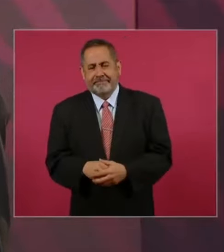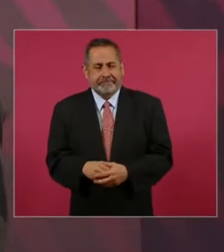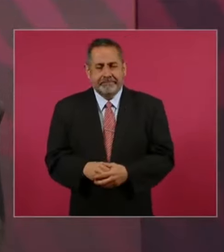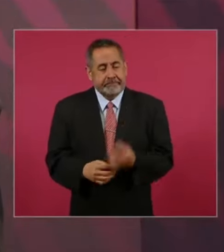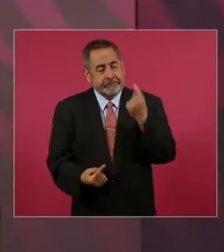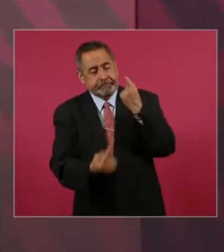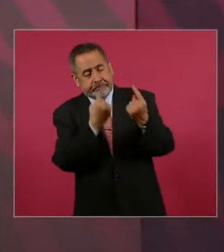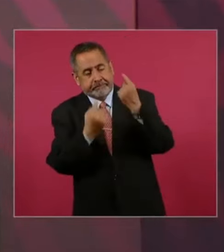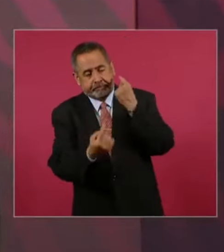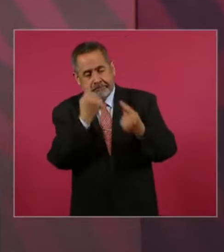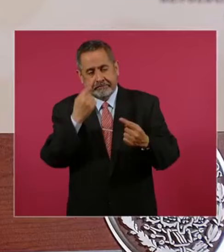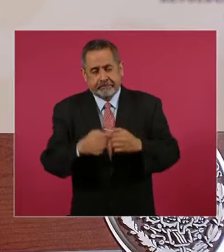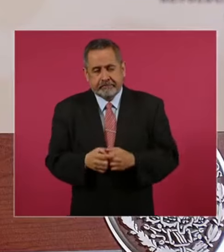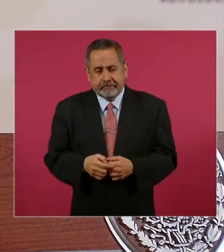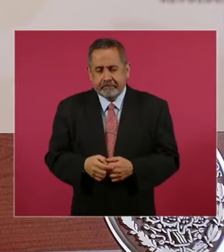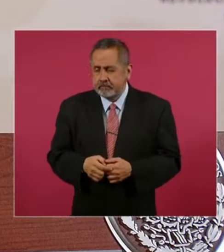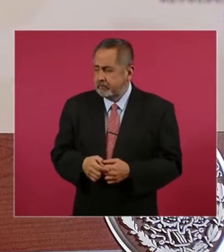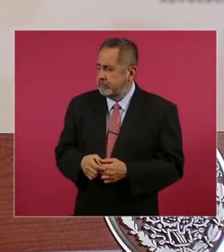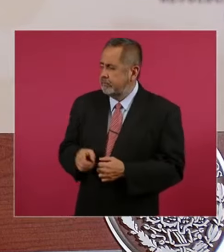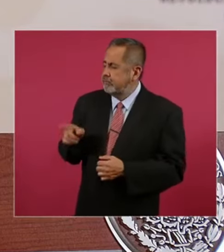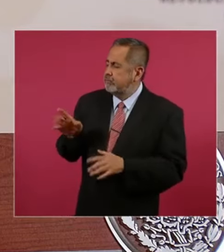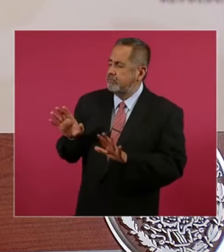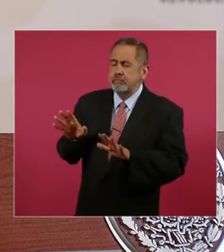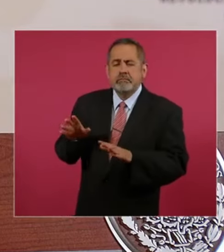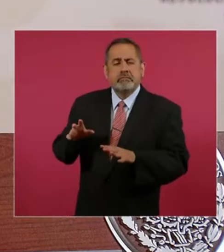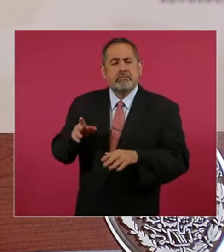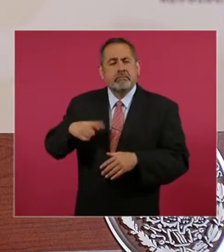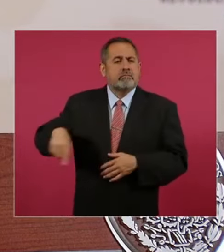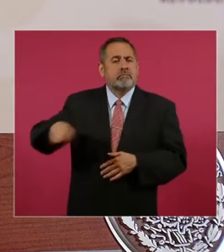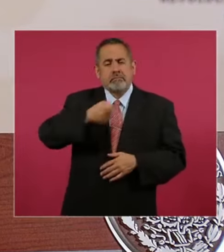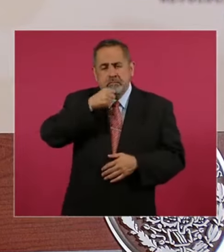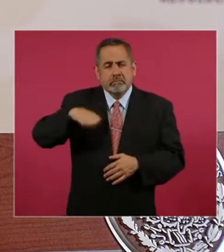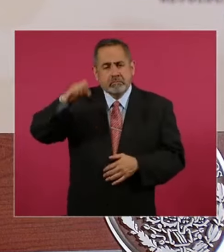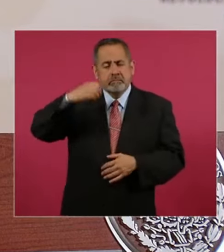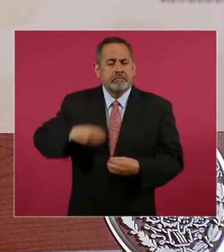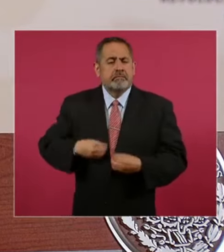vivir con un poco de tranquilidad en el último tramo de su